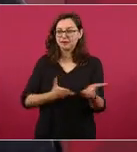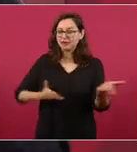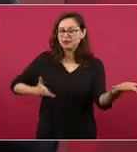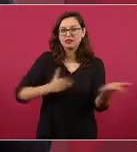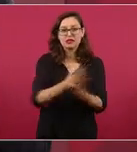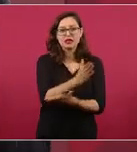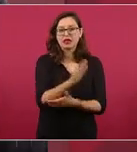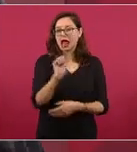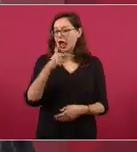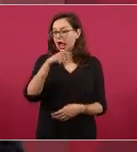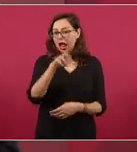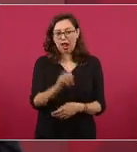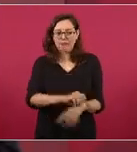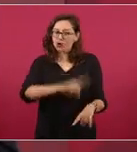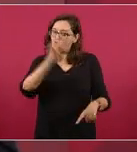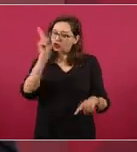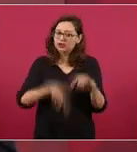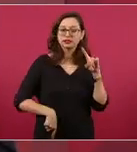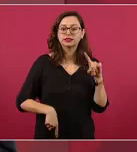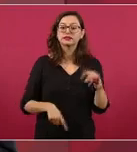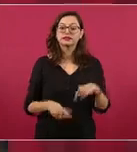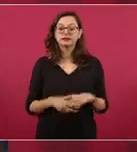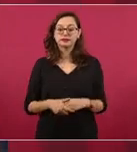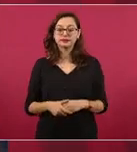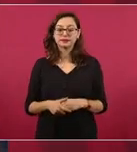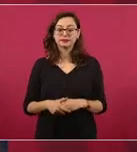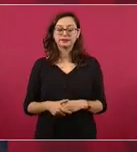para frenar nuestro movimiento.